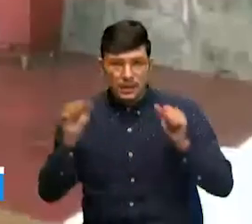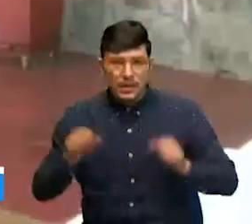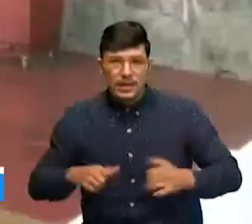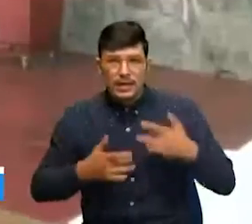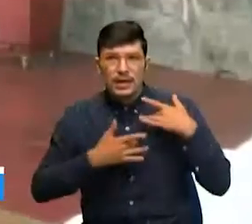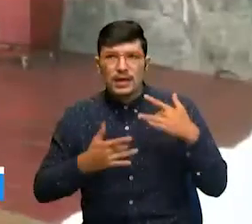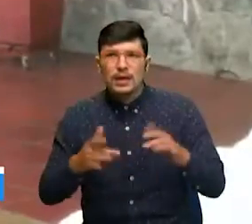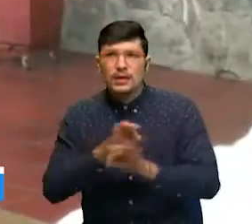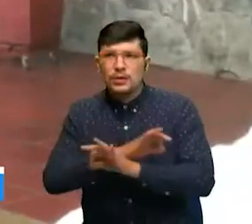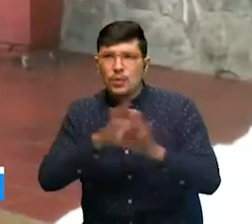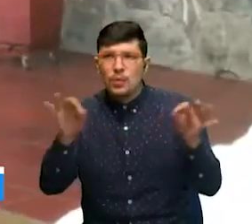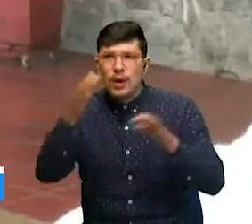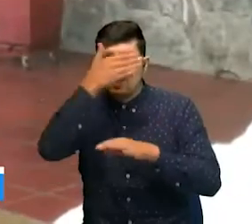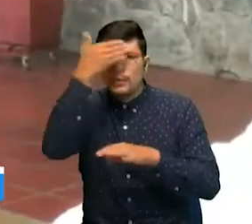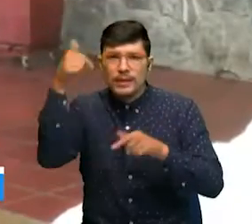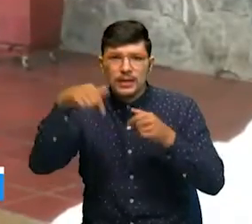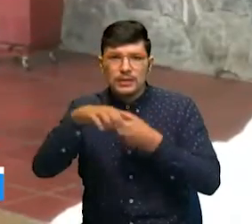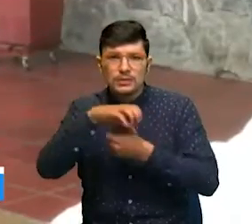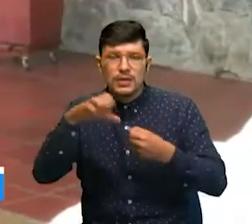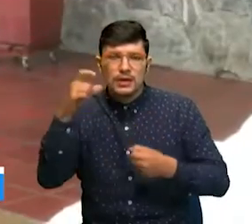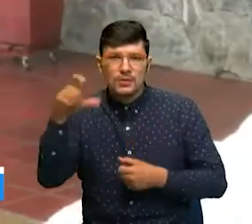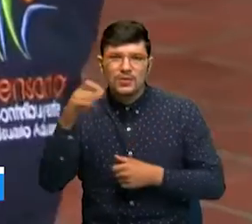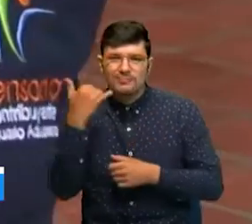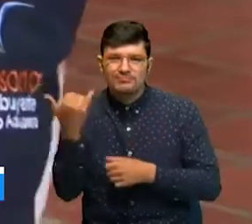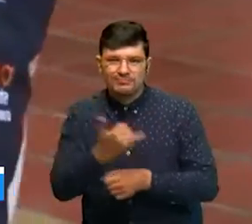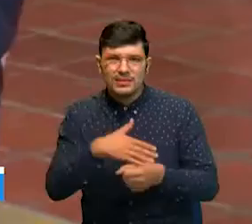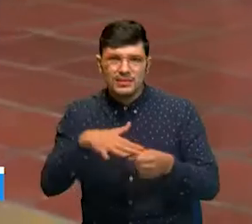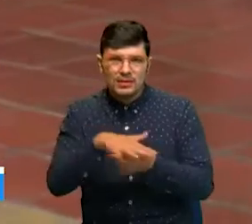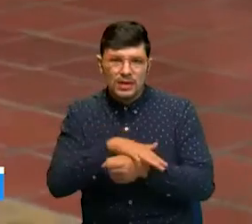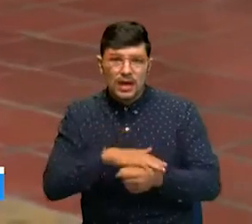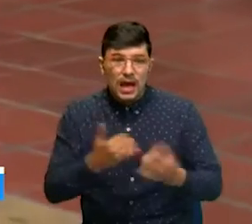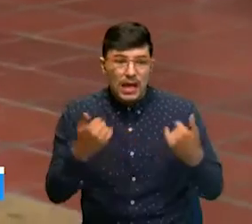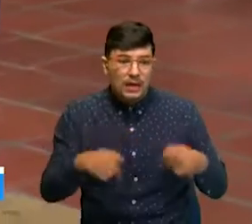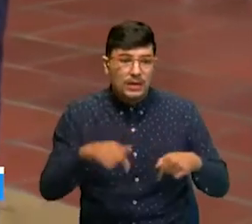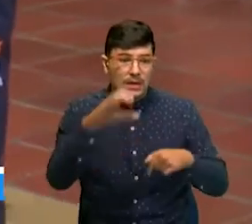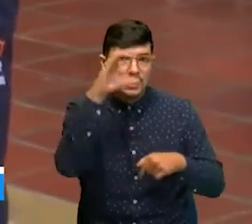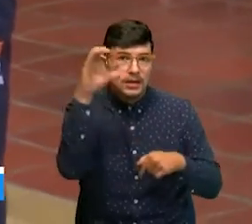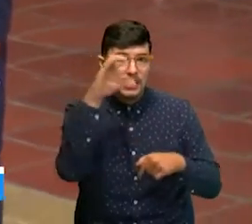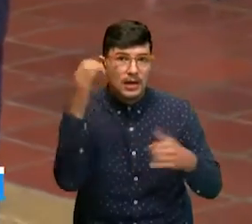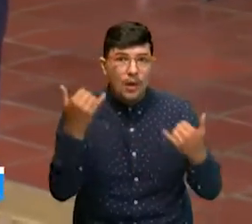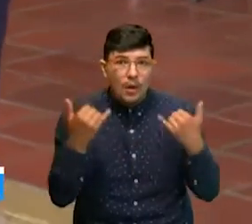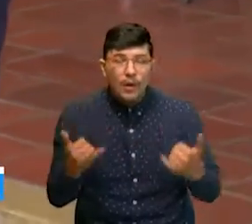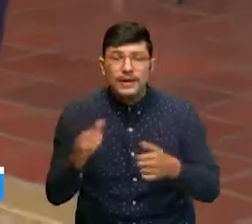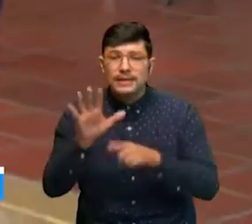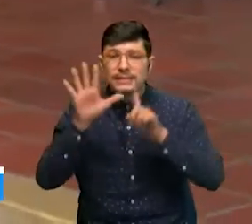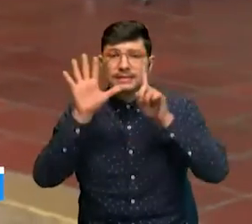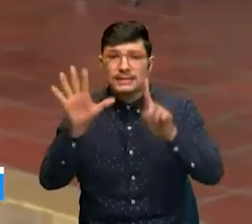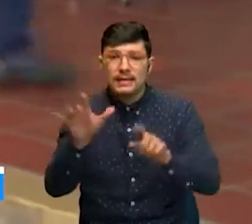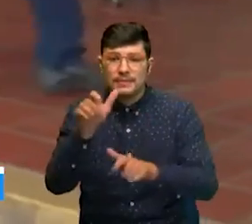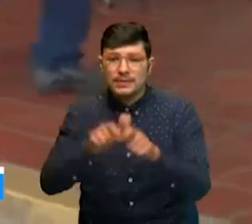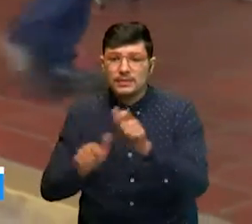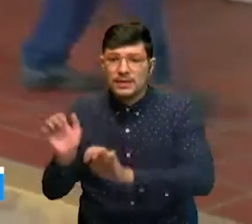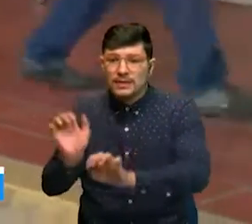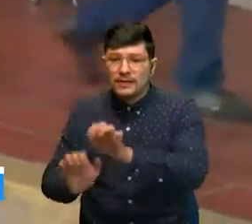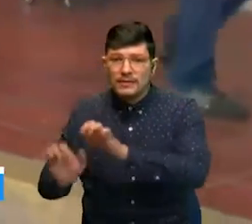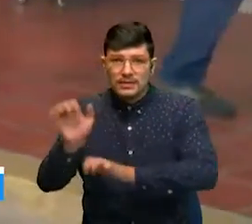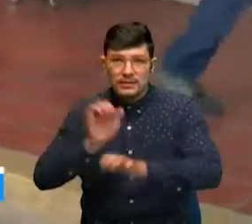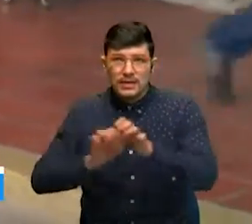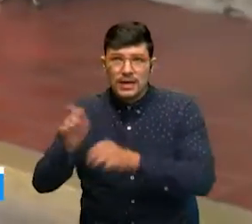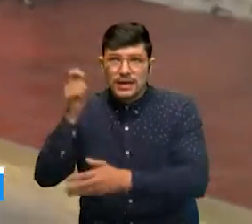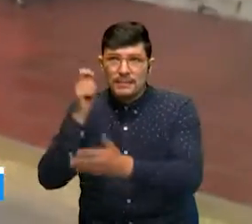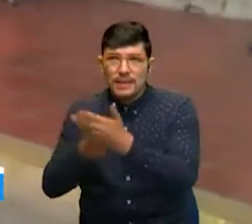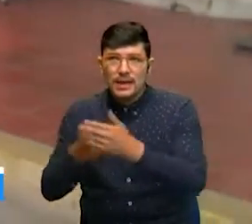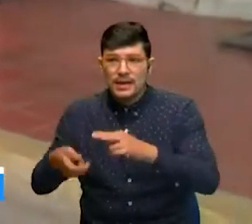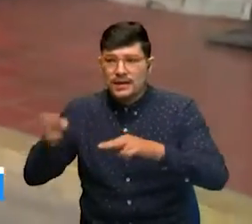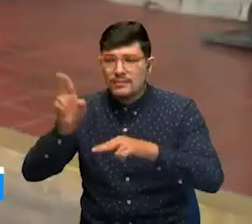y nunca olvidamos a cúcuta en esa situación en la que estamos en colombia existen hoy seis defensores del contribuyente regionales